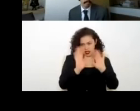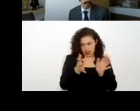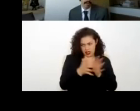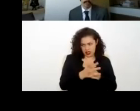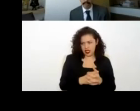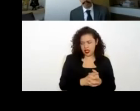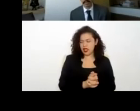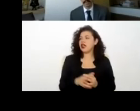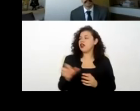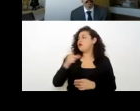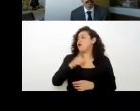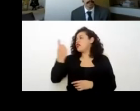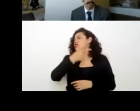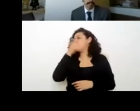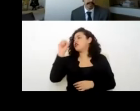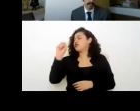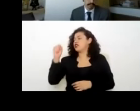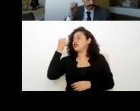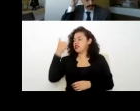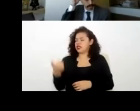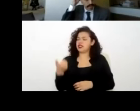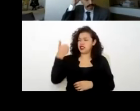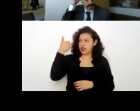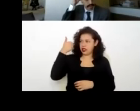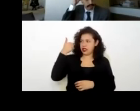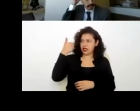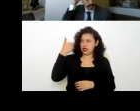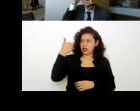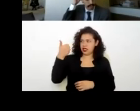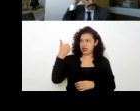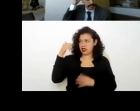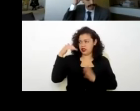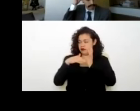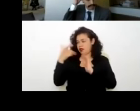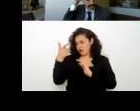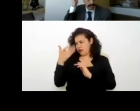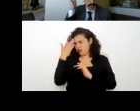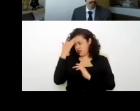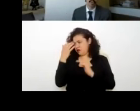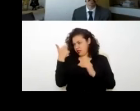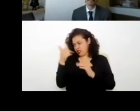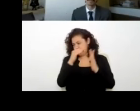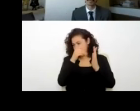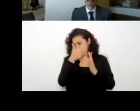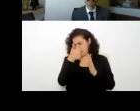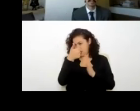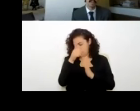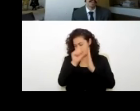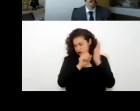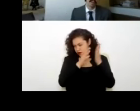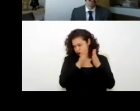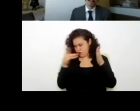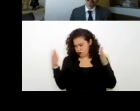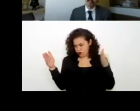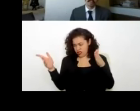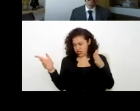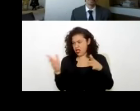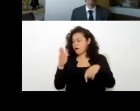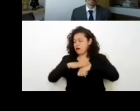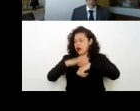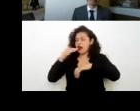de menos de 166 mil pesos dentro de un periodo de 6 meses, no tendrían por qué darse de alta,